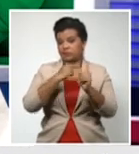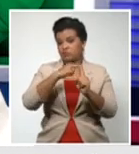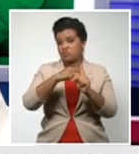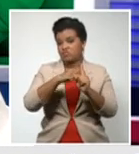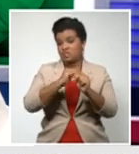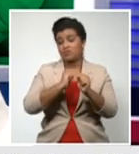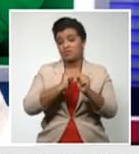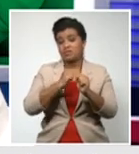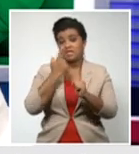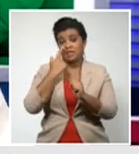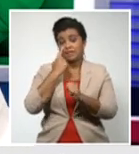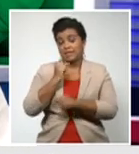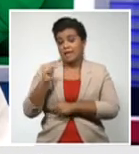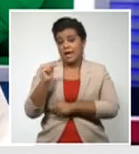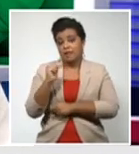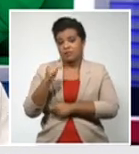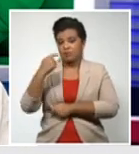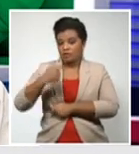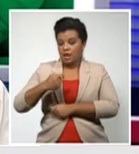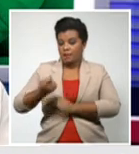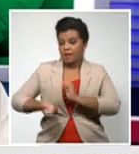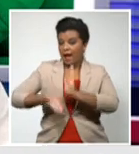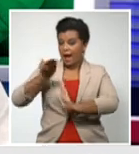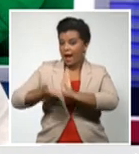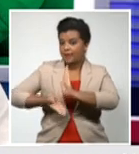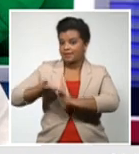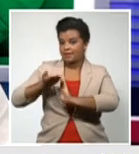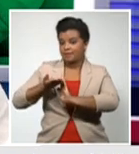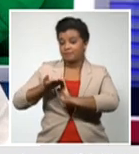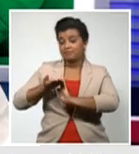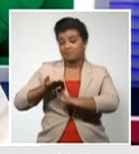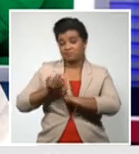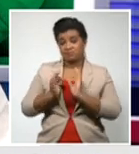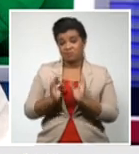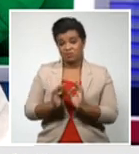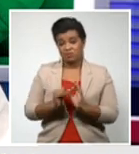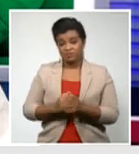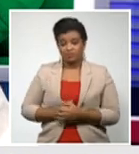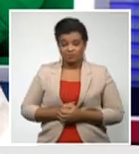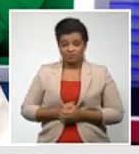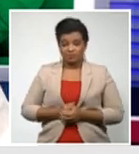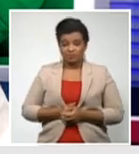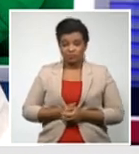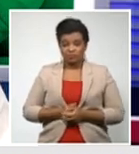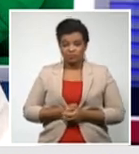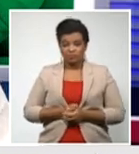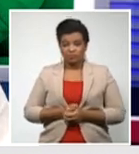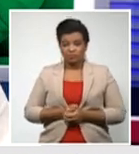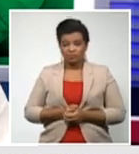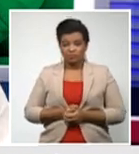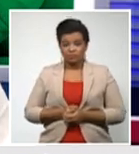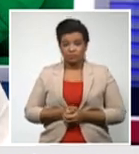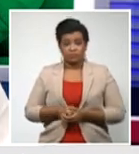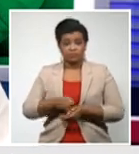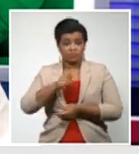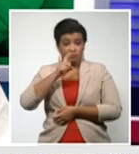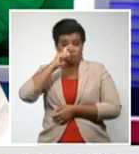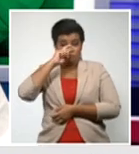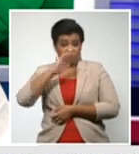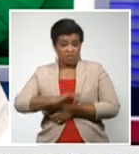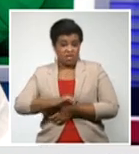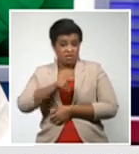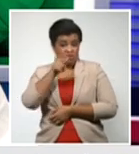los que se van de alta. Por lo tanto, se incrementan los activos. El paciente grave, nos queda un paciente